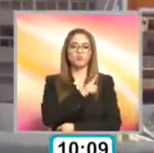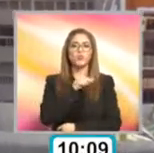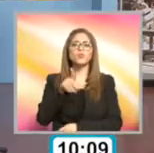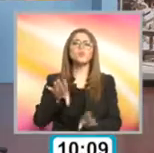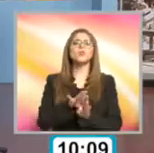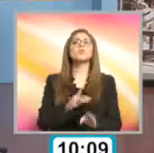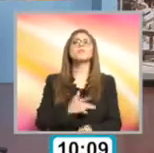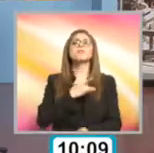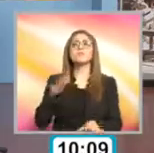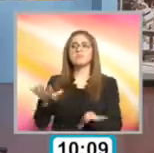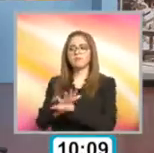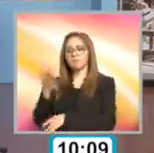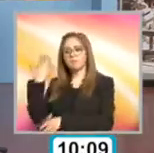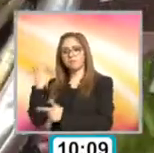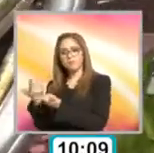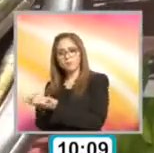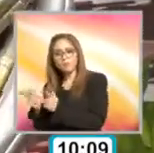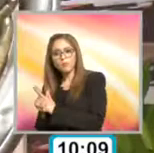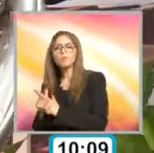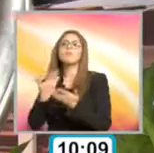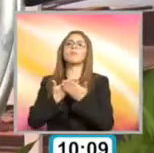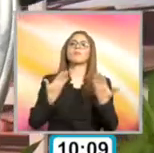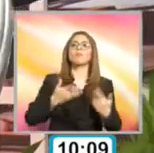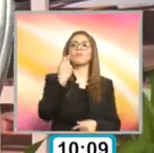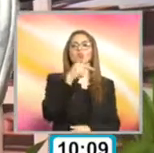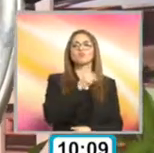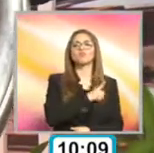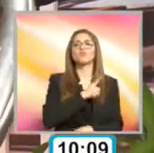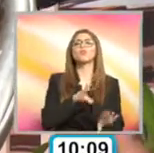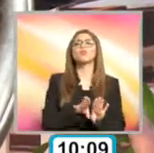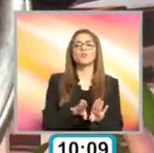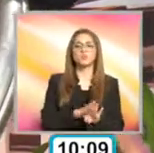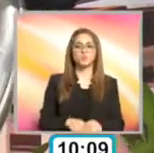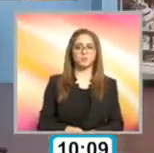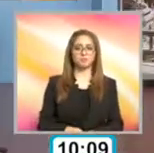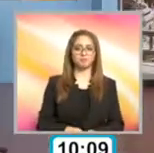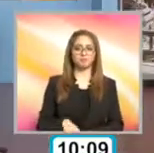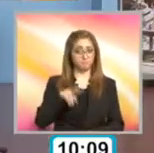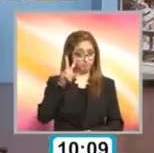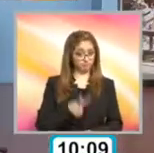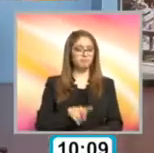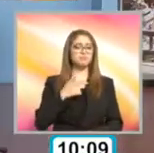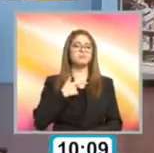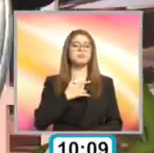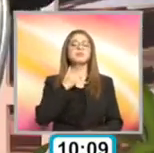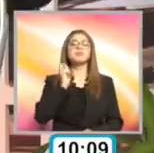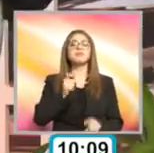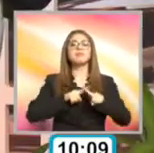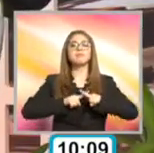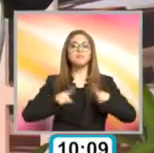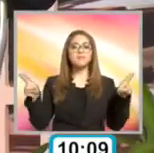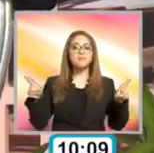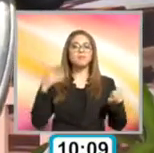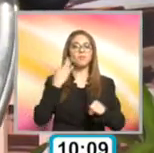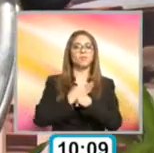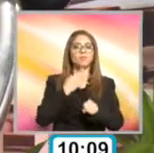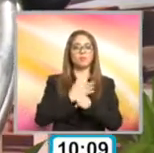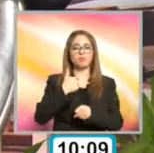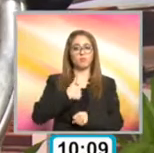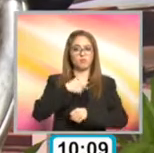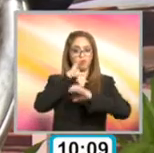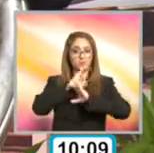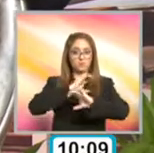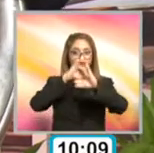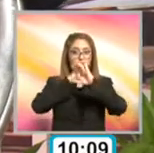este cambio? No, pues es un cambio muy padre para mí. Es diferente completamente. Sí, estar el segundo y ya empezar a cantar pues en la